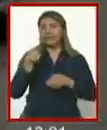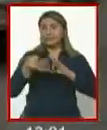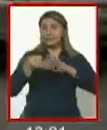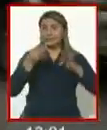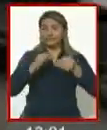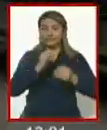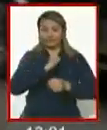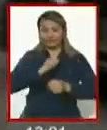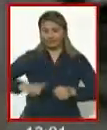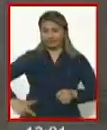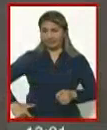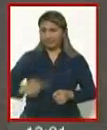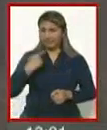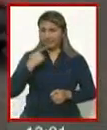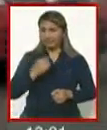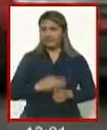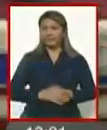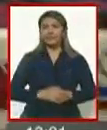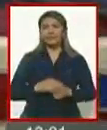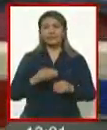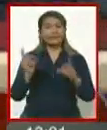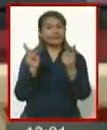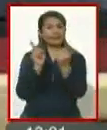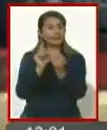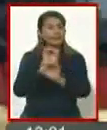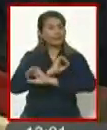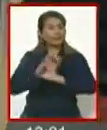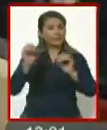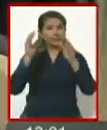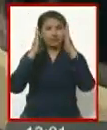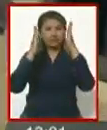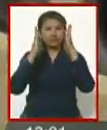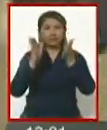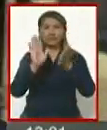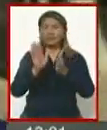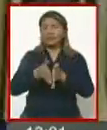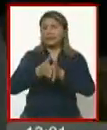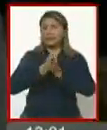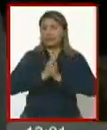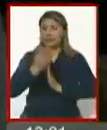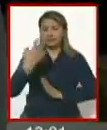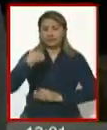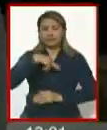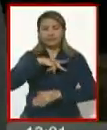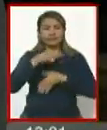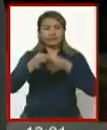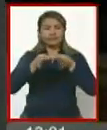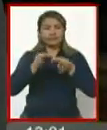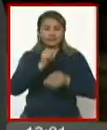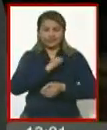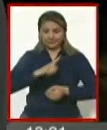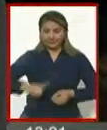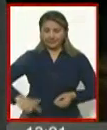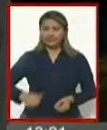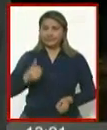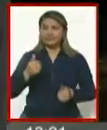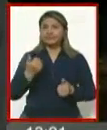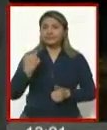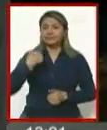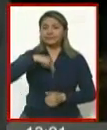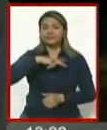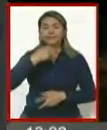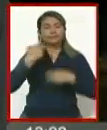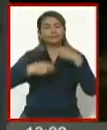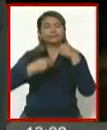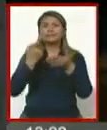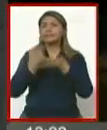fecha el alcalde Percy Fernández no los ha recibido para escuchar sus demandas. Nosotros queremos explicarle al alcalde cuál es nuestro problema, qué